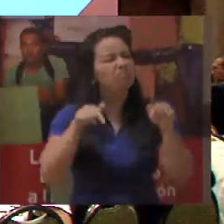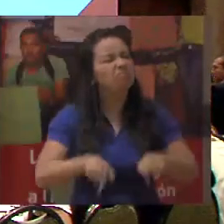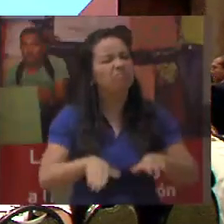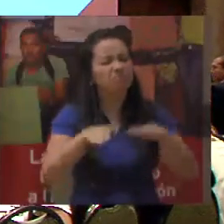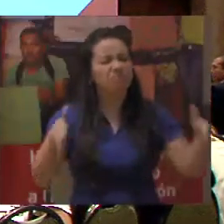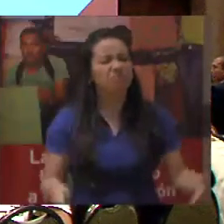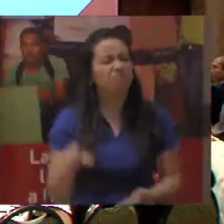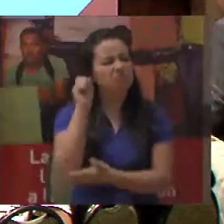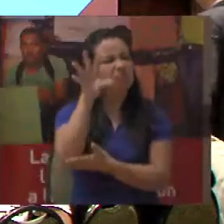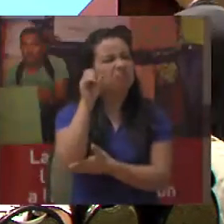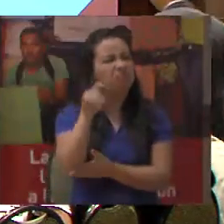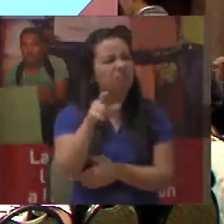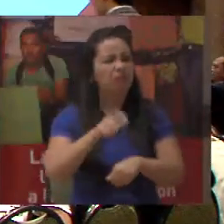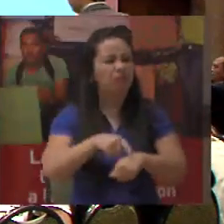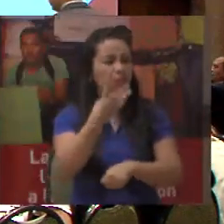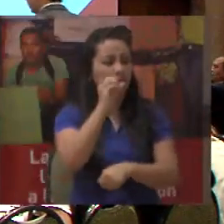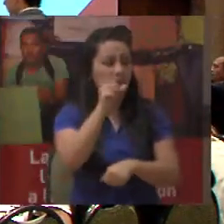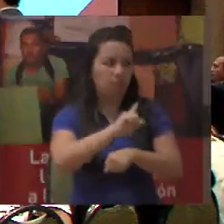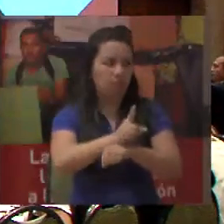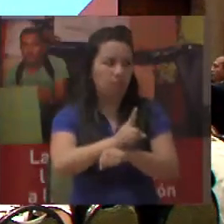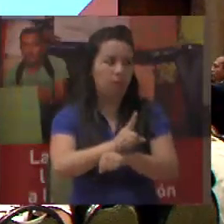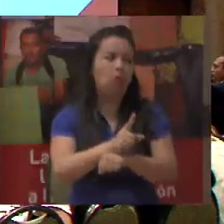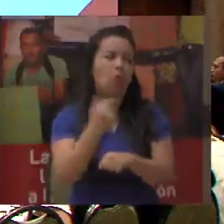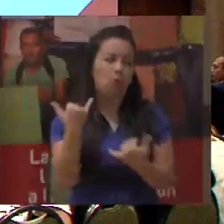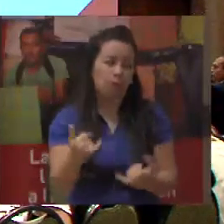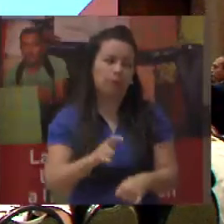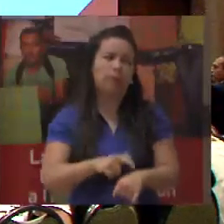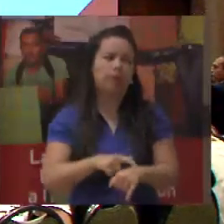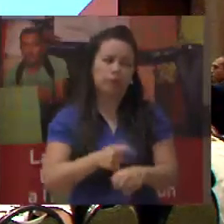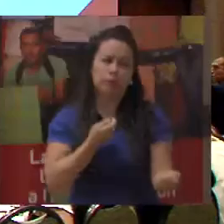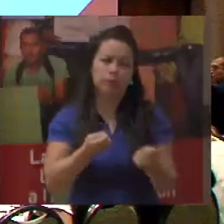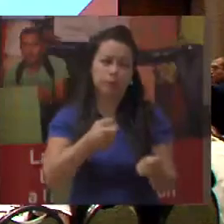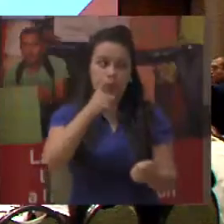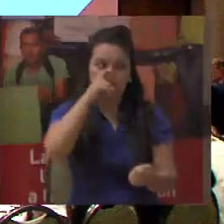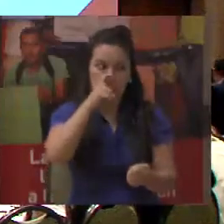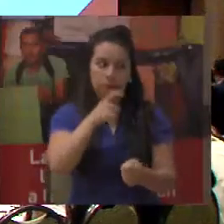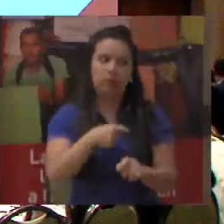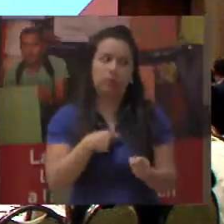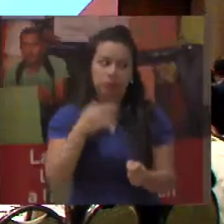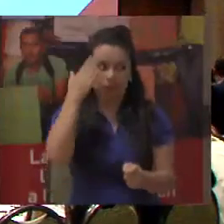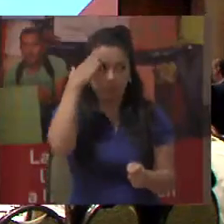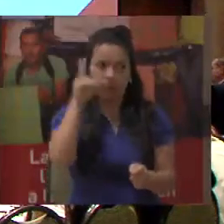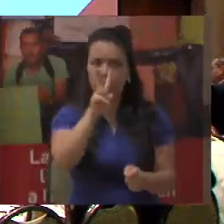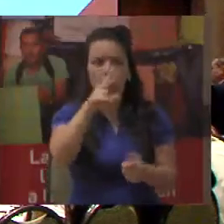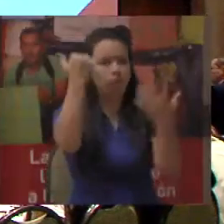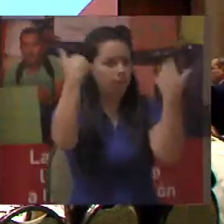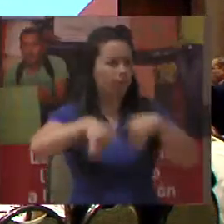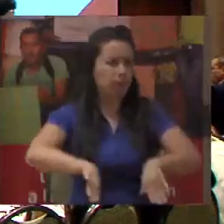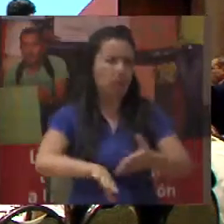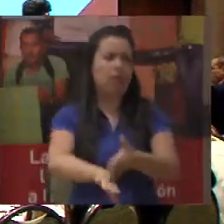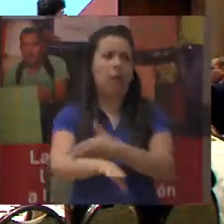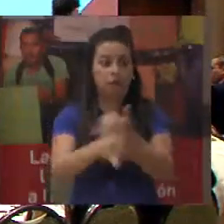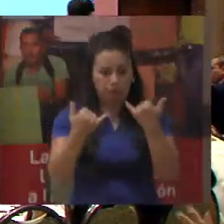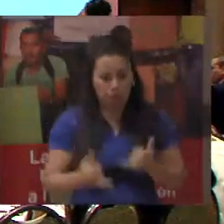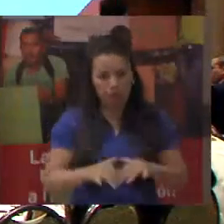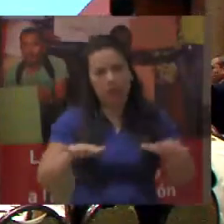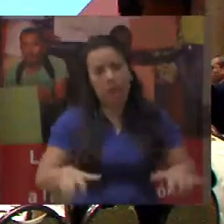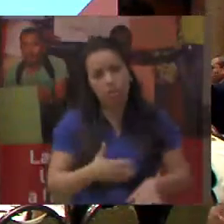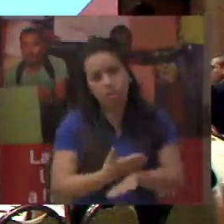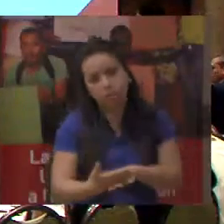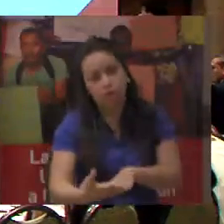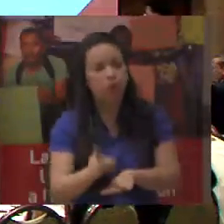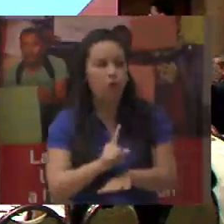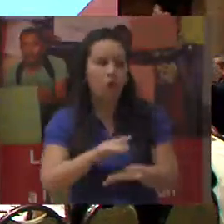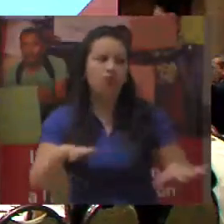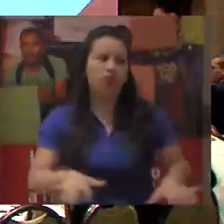debe durar 40 minutos. Hoy queremos ser muy juiciosos con la agenda, que a las 2 estemos concluyendo el ejercicio. Entonces vamos a